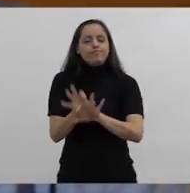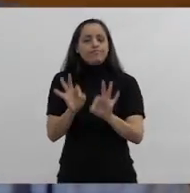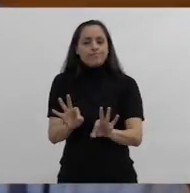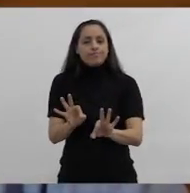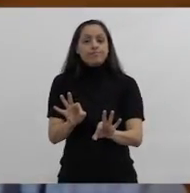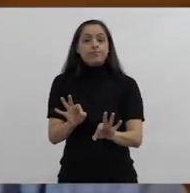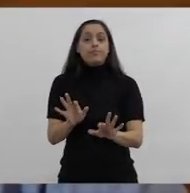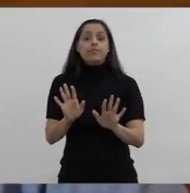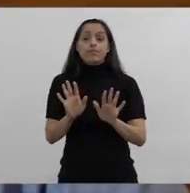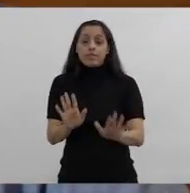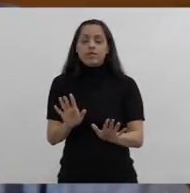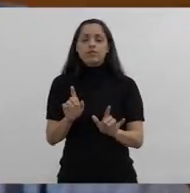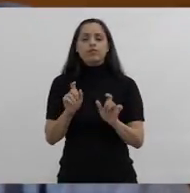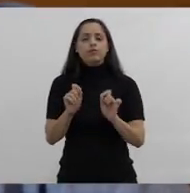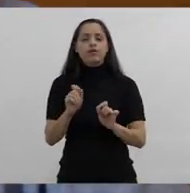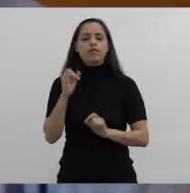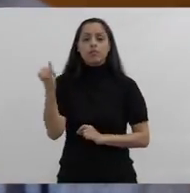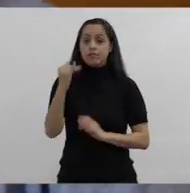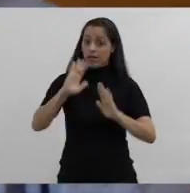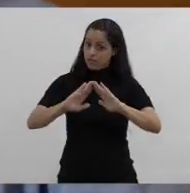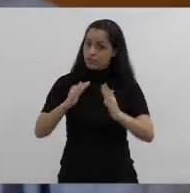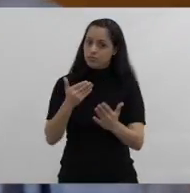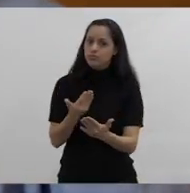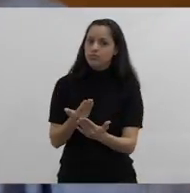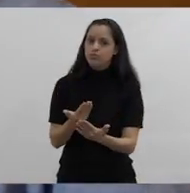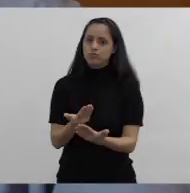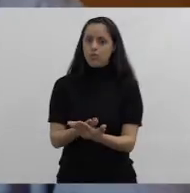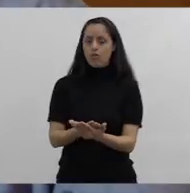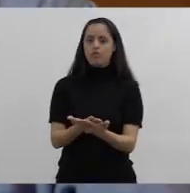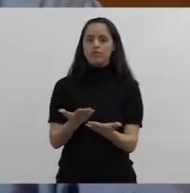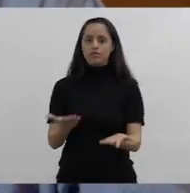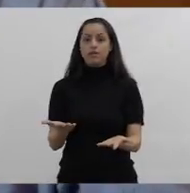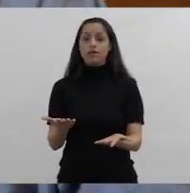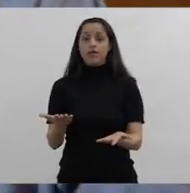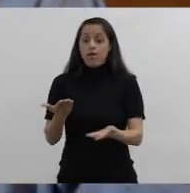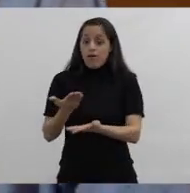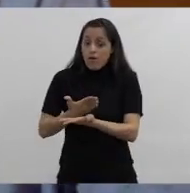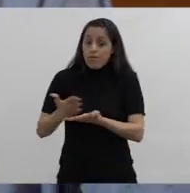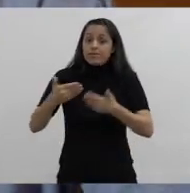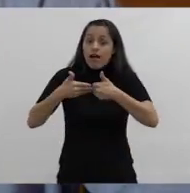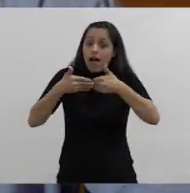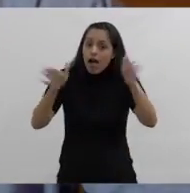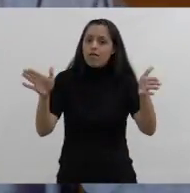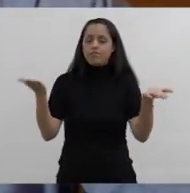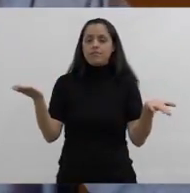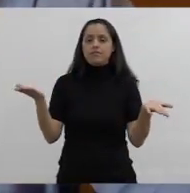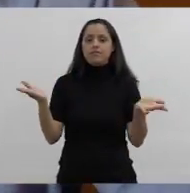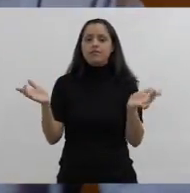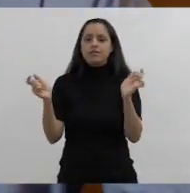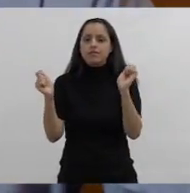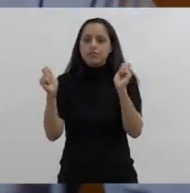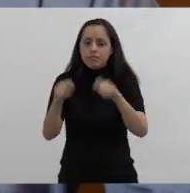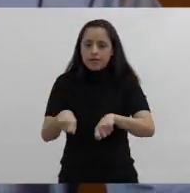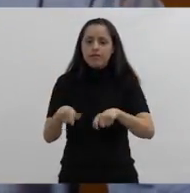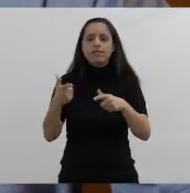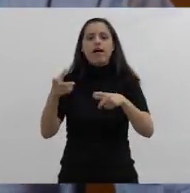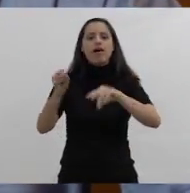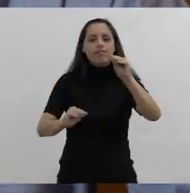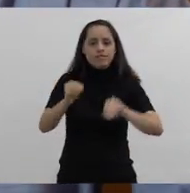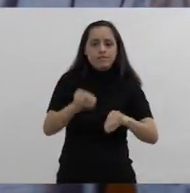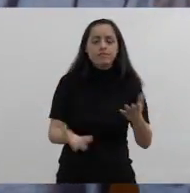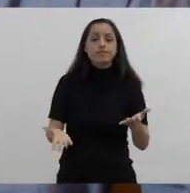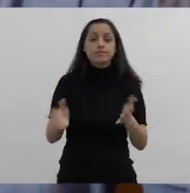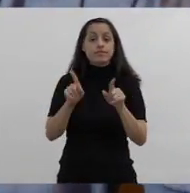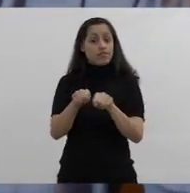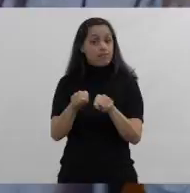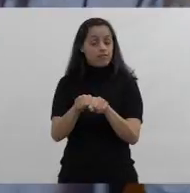hito. Es decir, que las escuelas se abran un poco más y que tiene que ser parte del